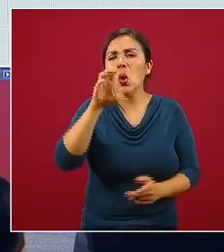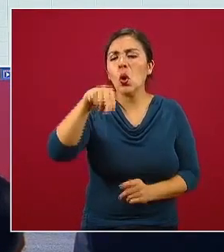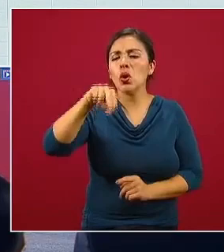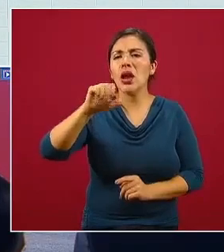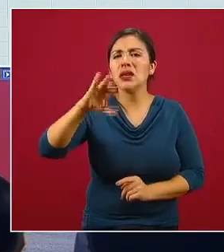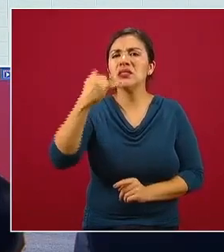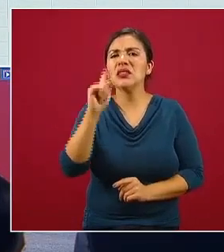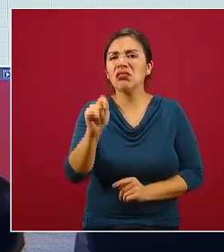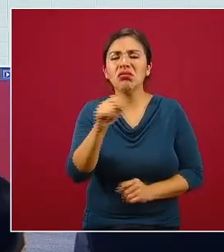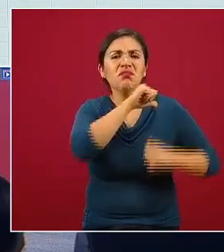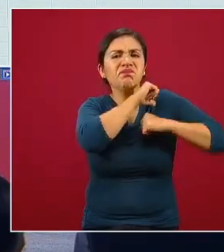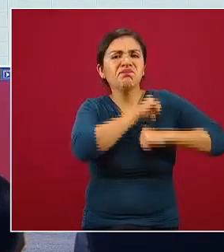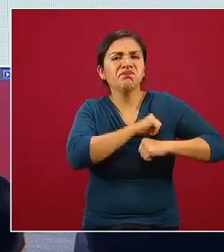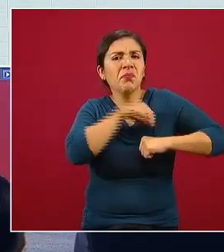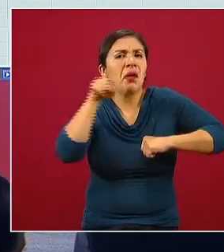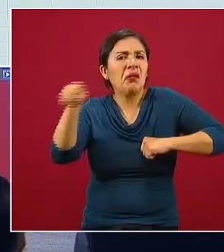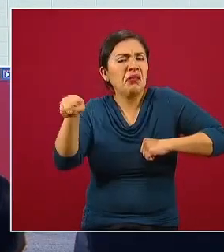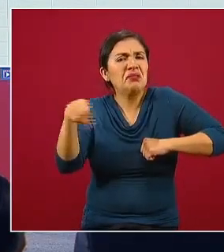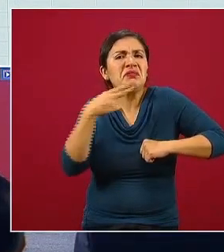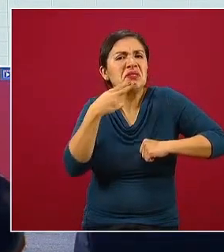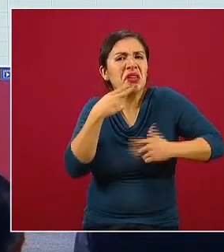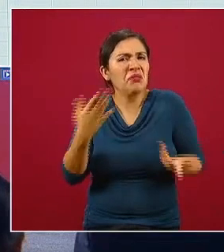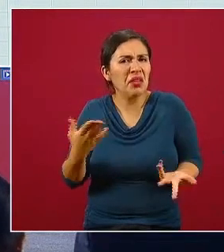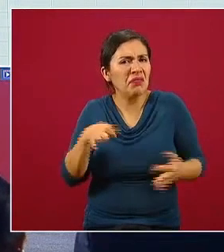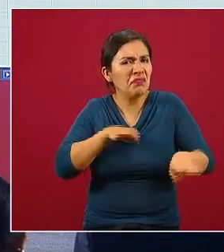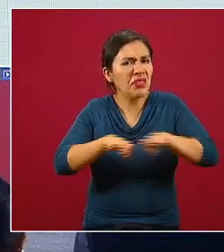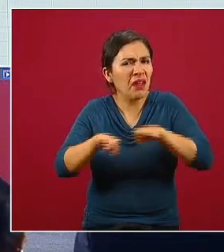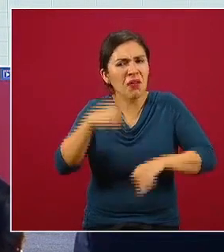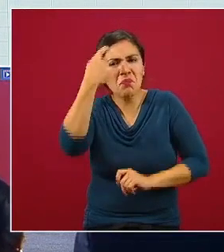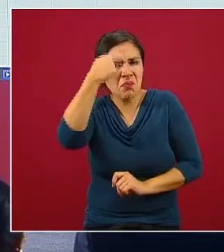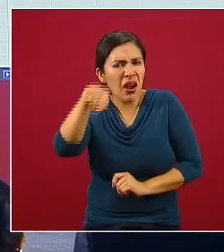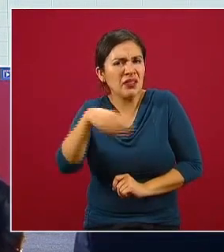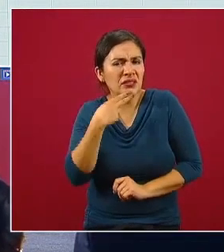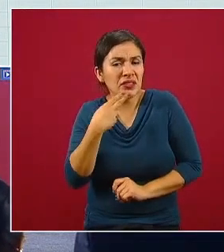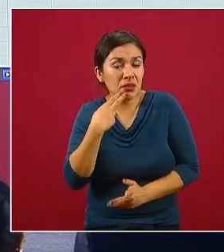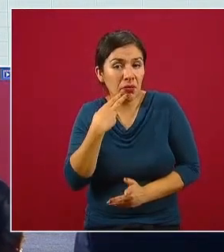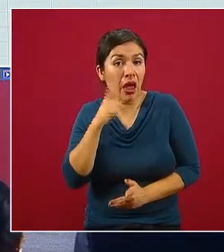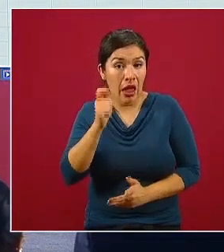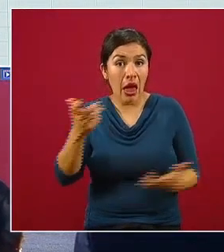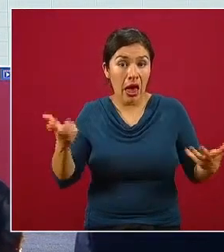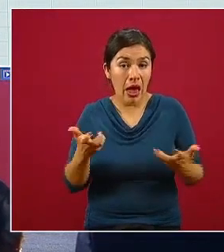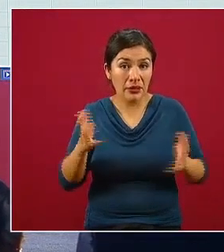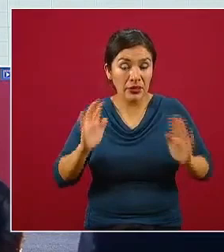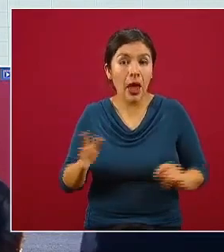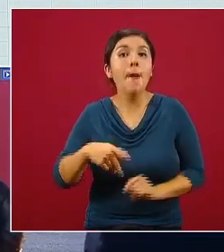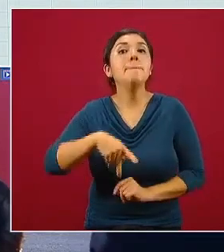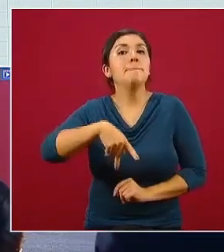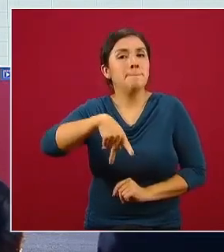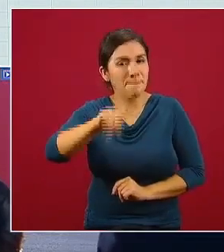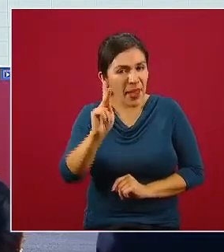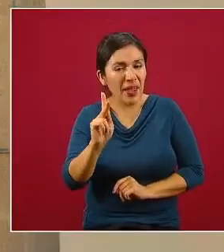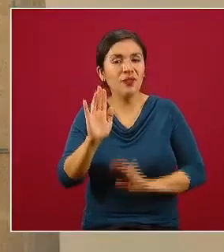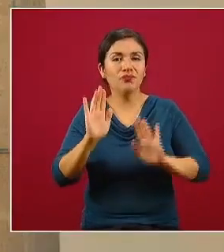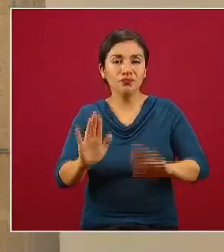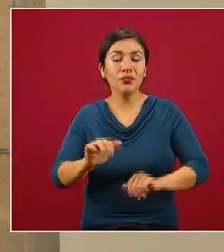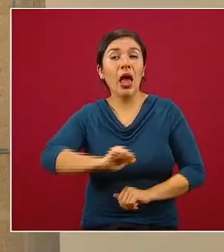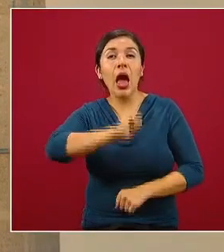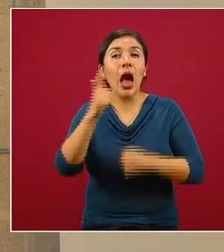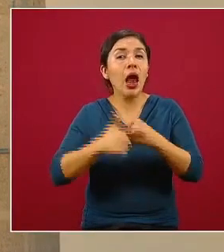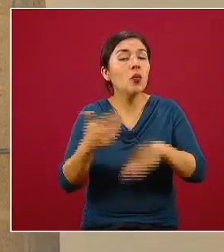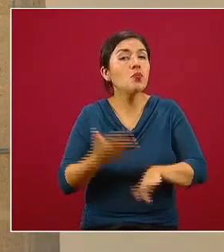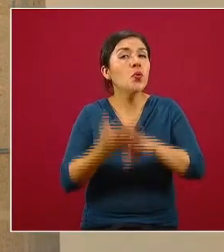CONACYT tiene del trabajo de articulación que se ha hecho, pero digamos que algo